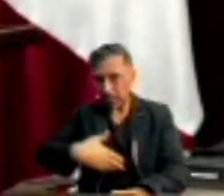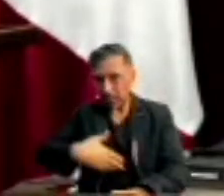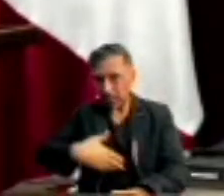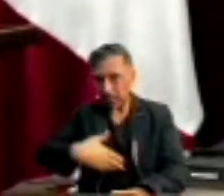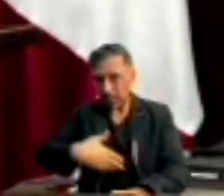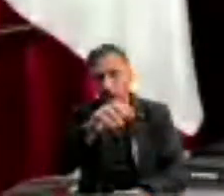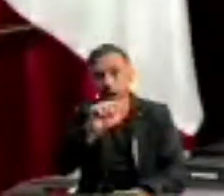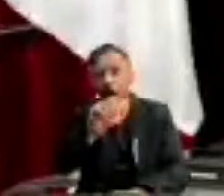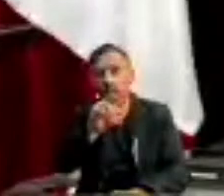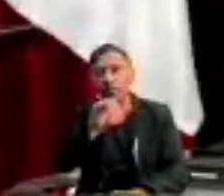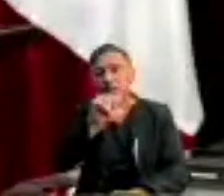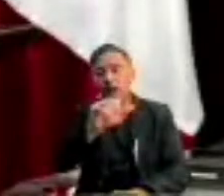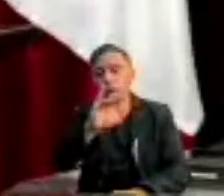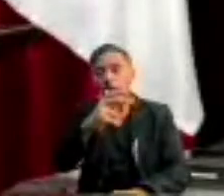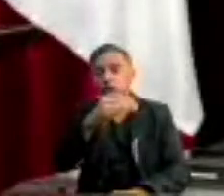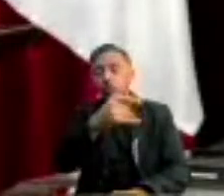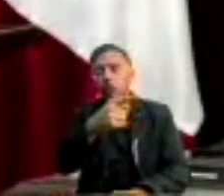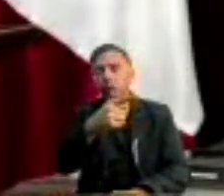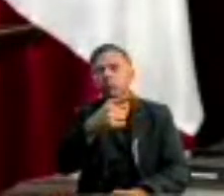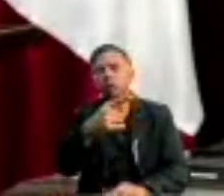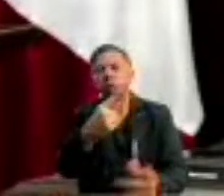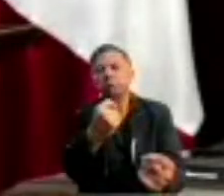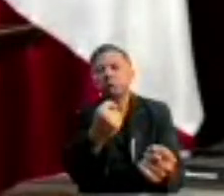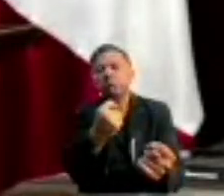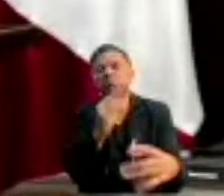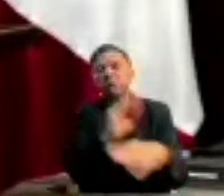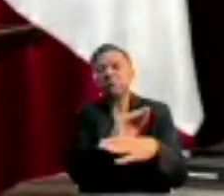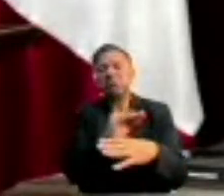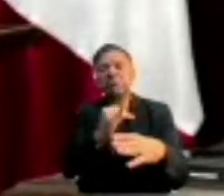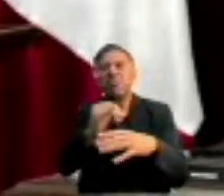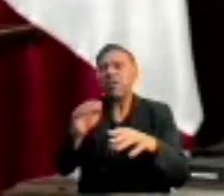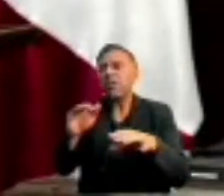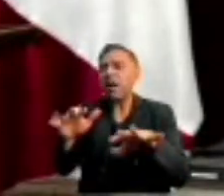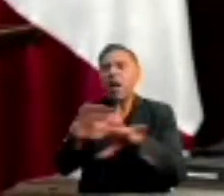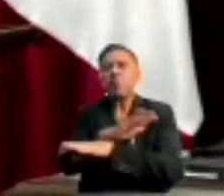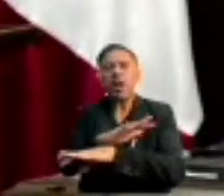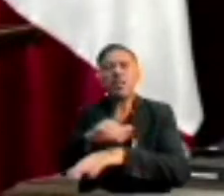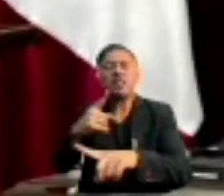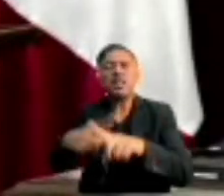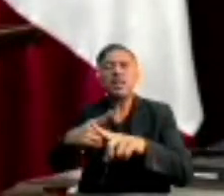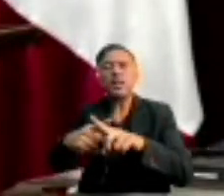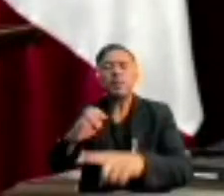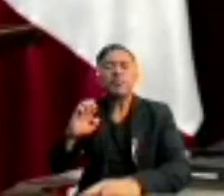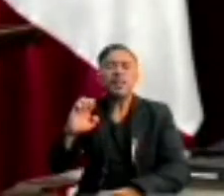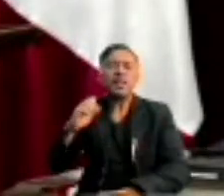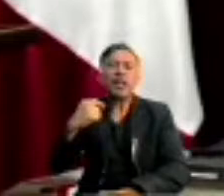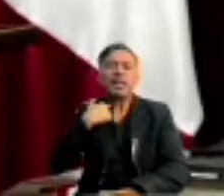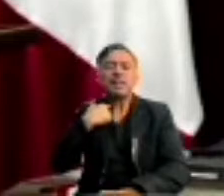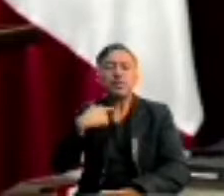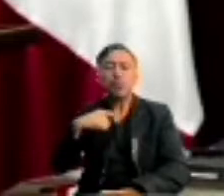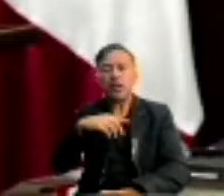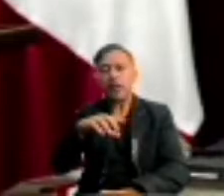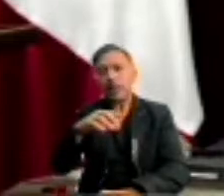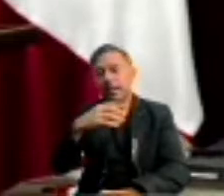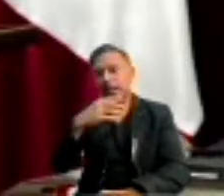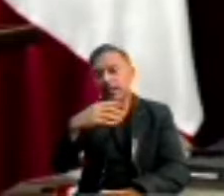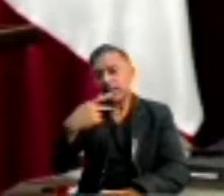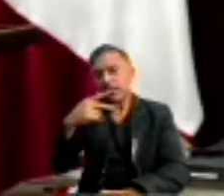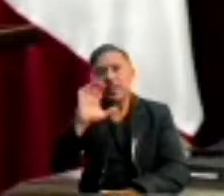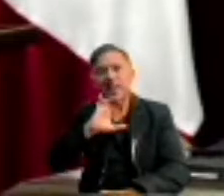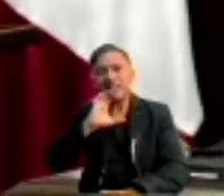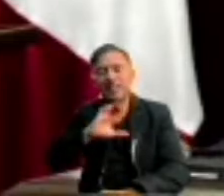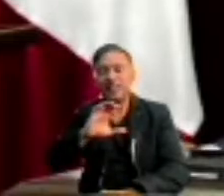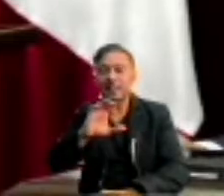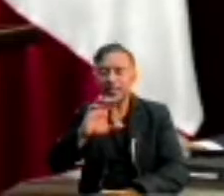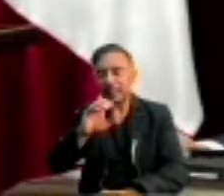la vacante la cubriera el exdiplomático carrancista Isidro Fabela Alfaro. Y por lo